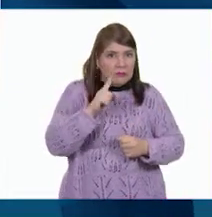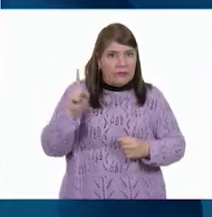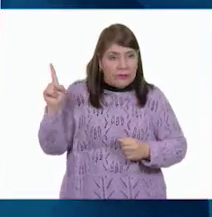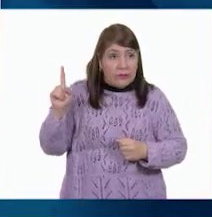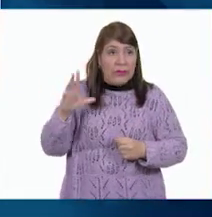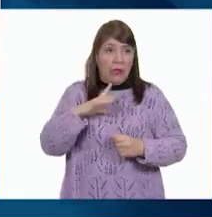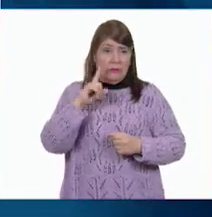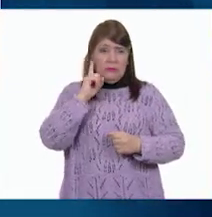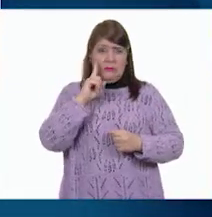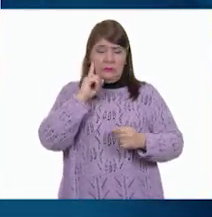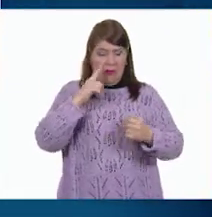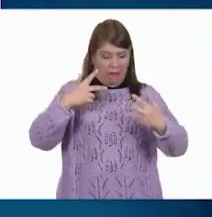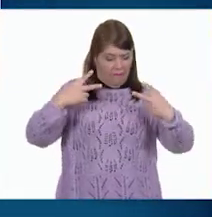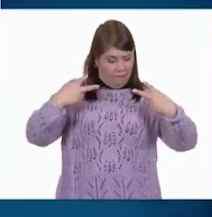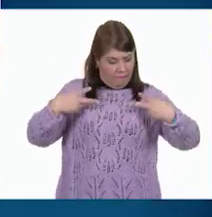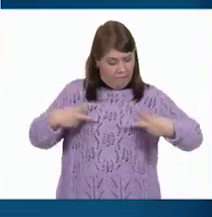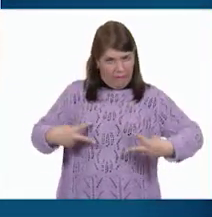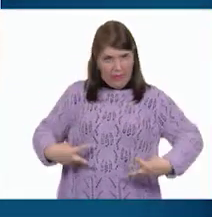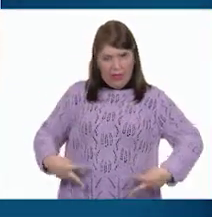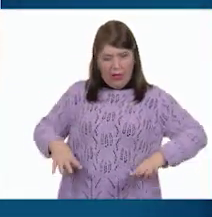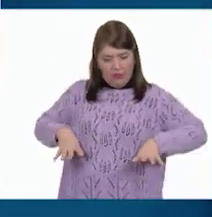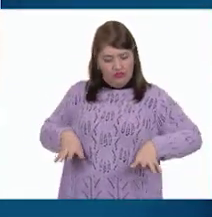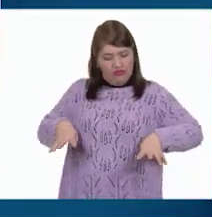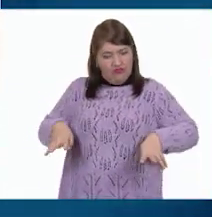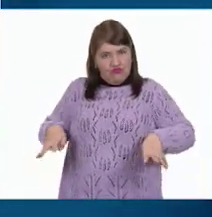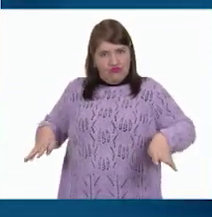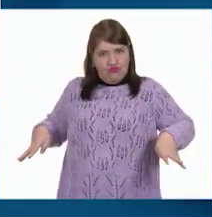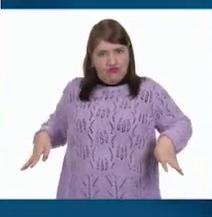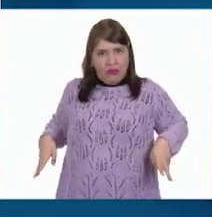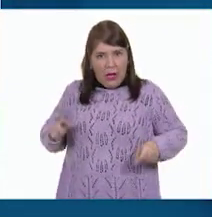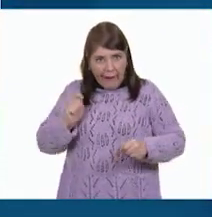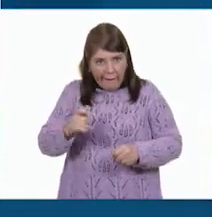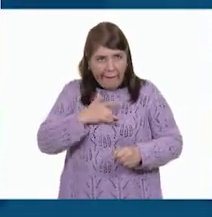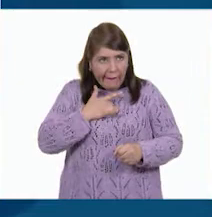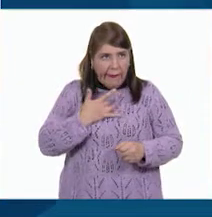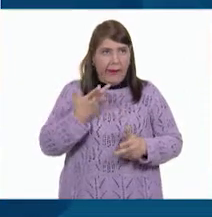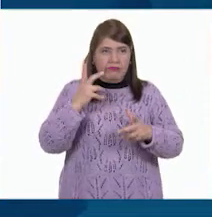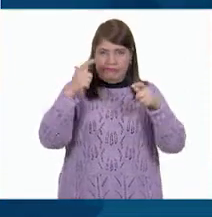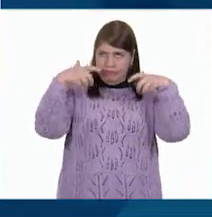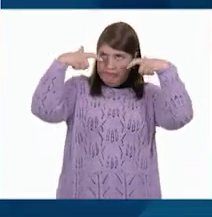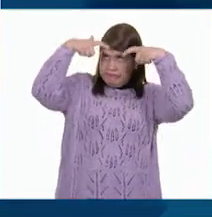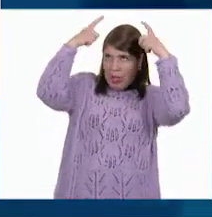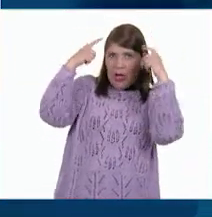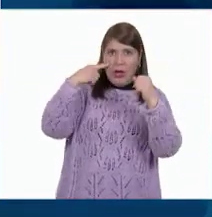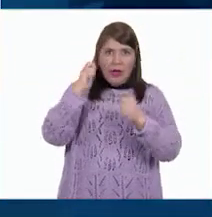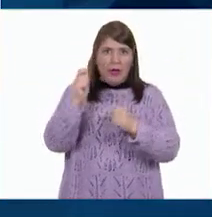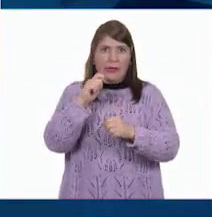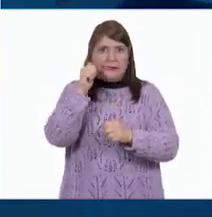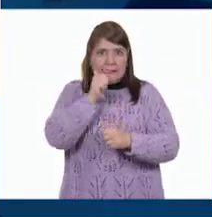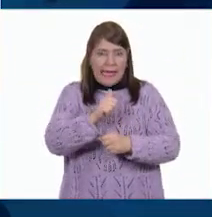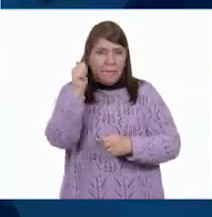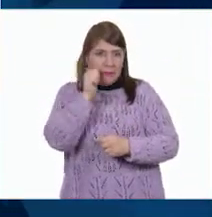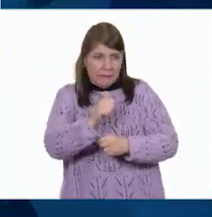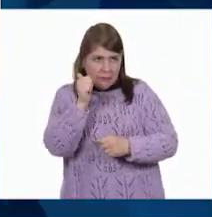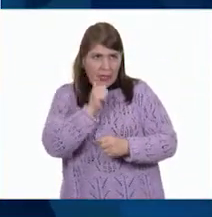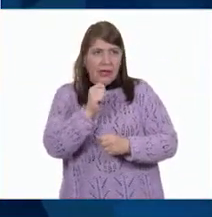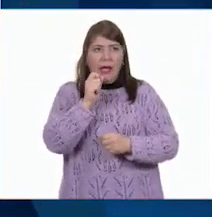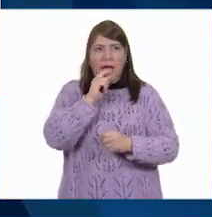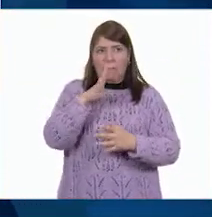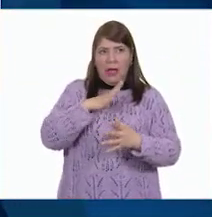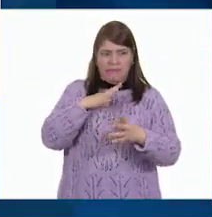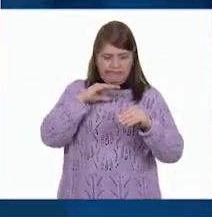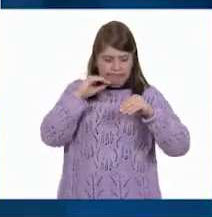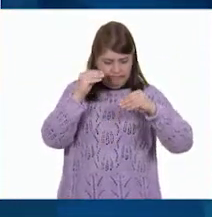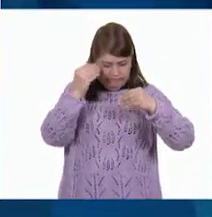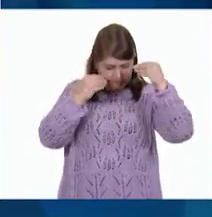Las mujeres también con vestidos largos y sombrero ancho todo el tiempo. Y traían accesorios